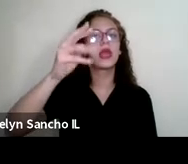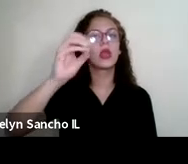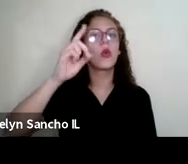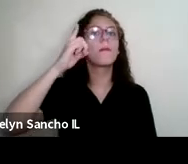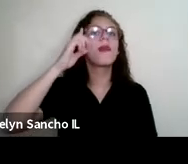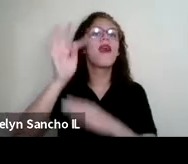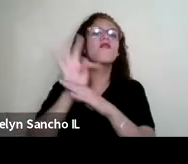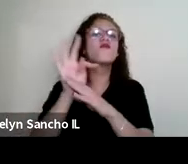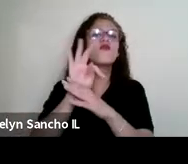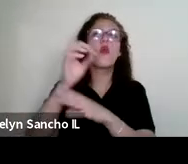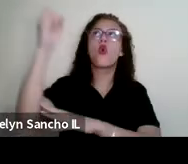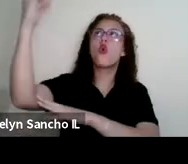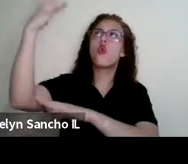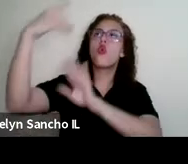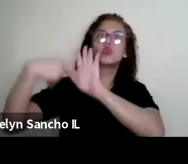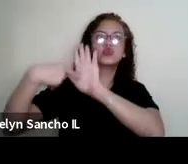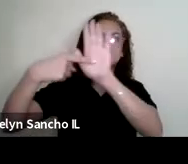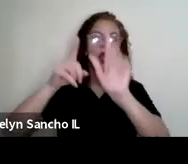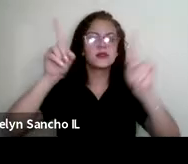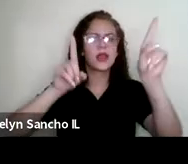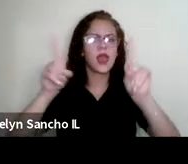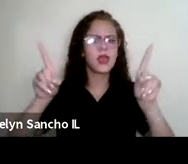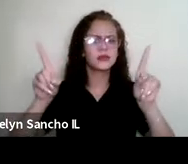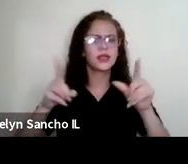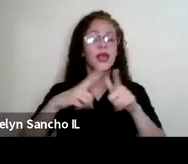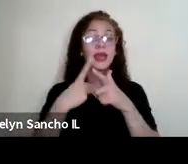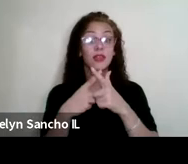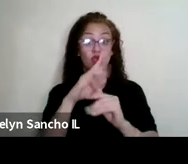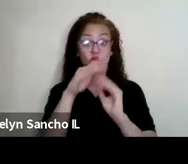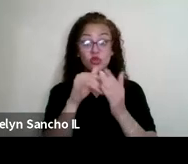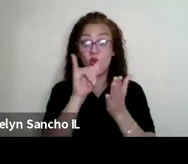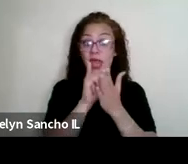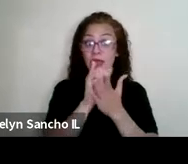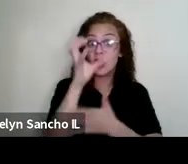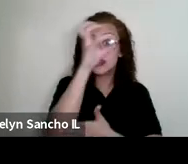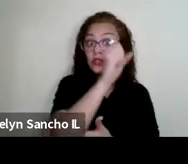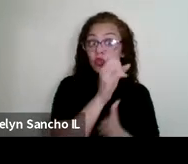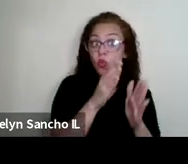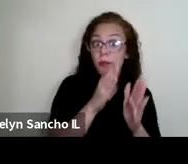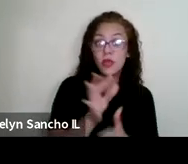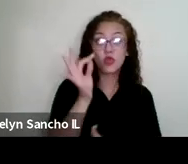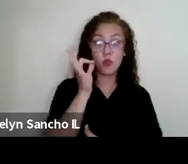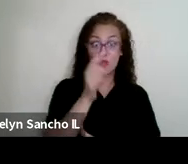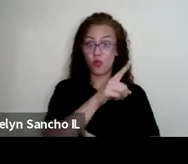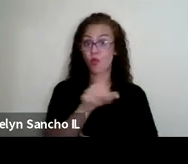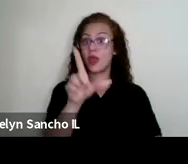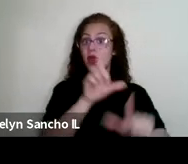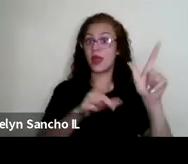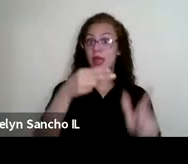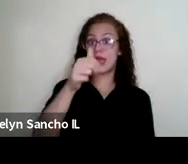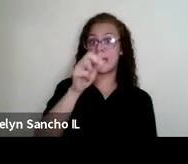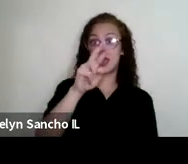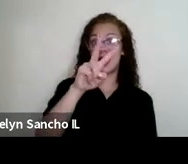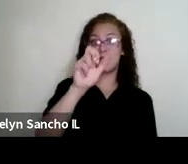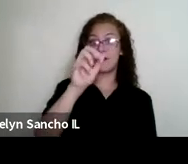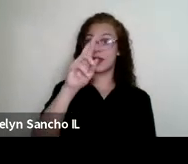para la luz que proyectan las estrellas. Todos los descubrimientos de las mujeres del laboratorio de Harvard, que son